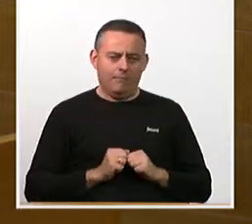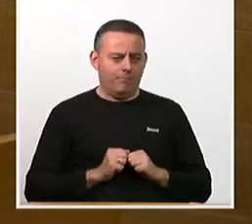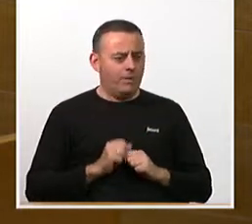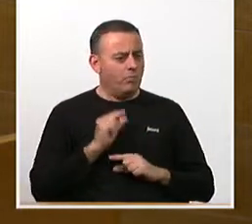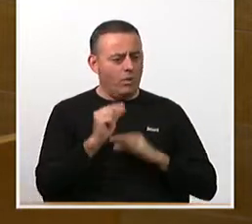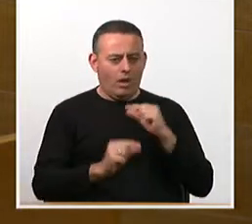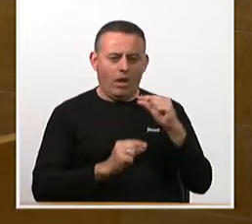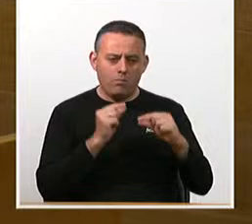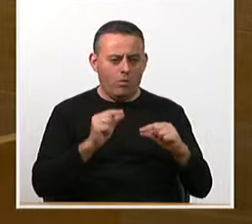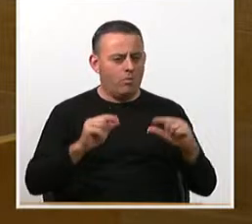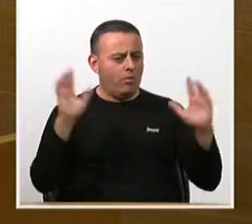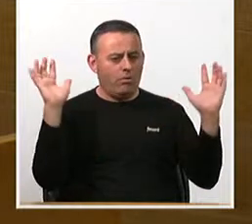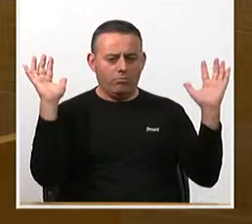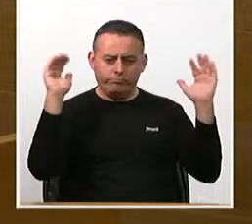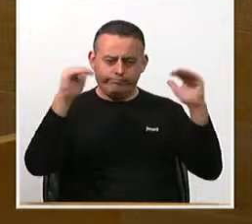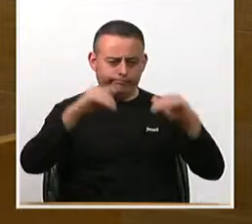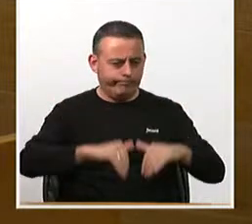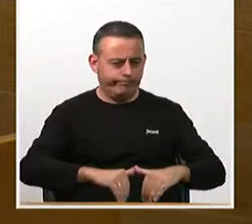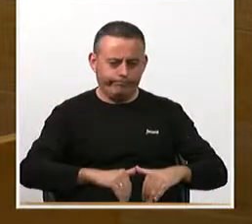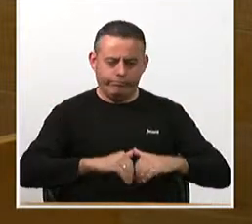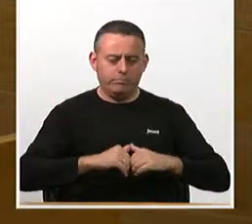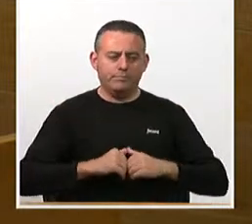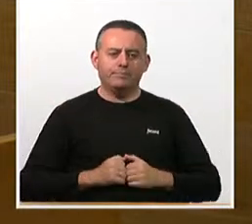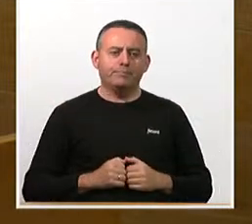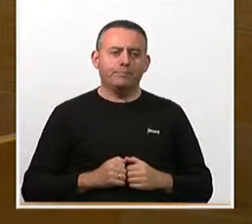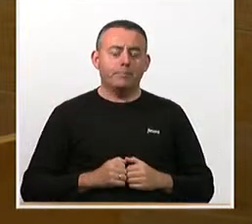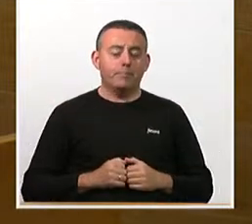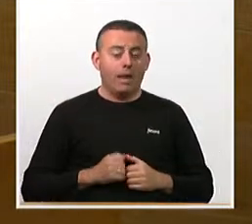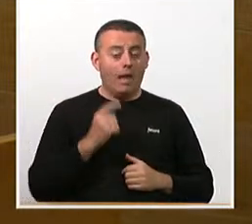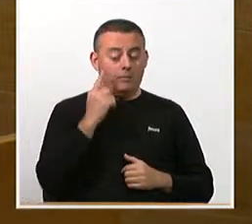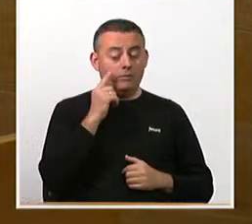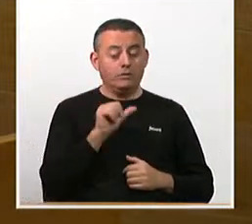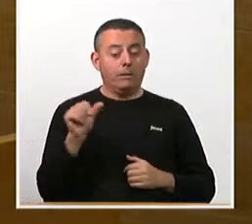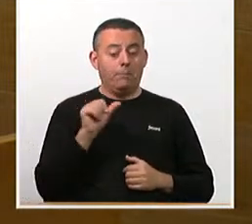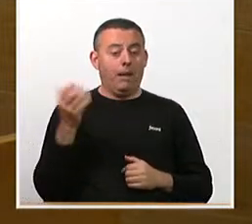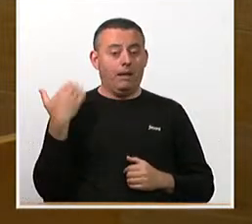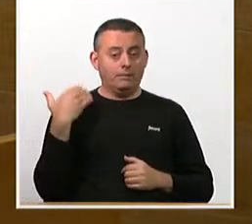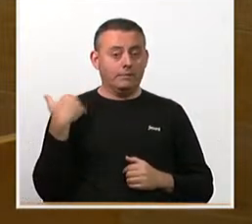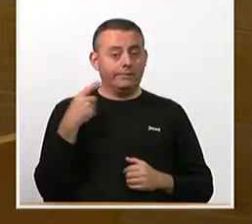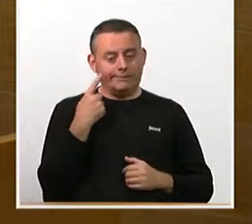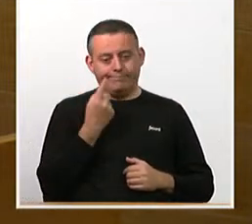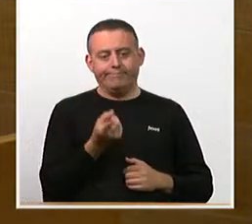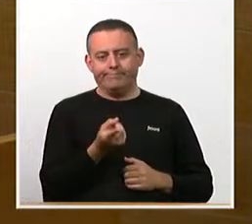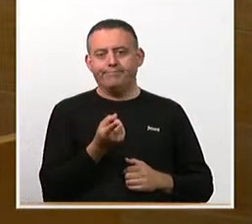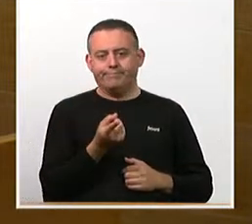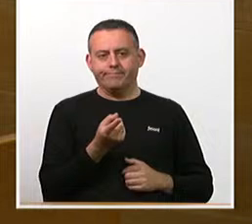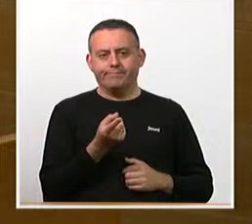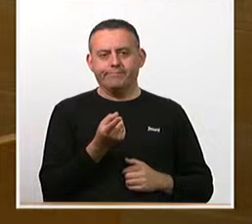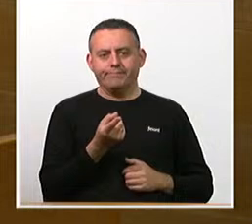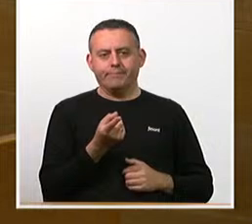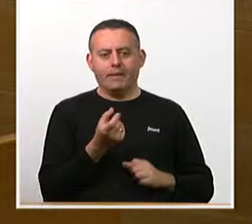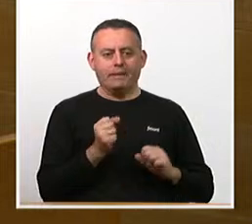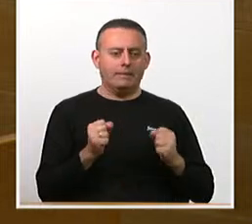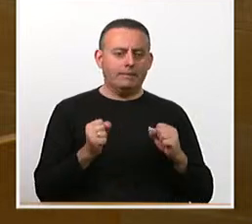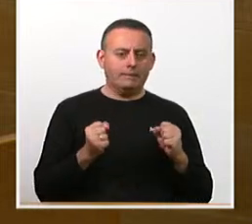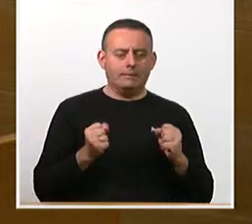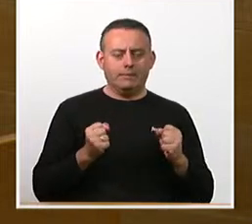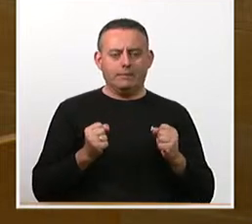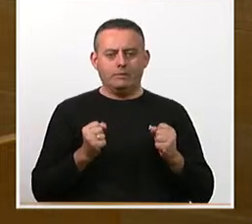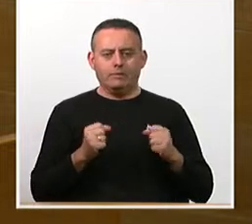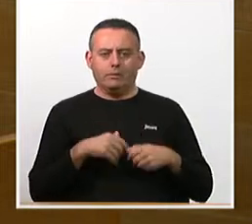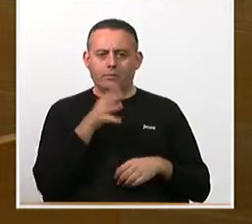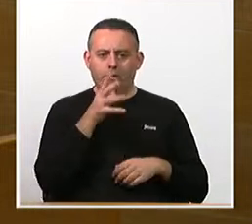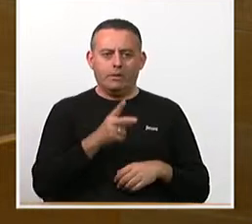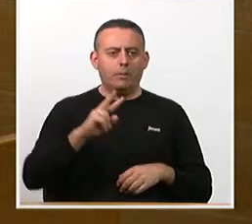a ya des que nervosa que el